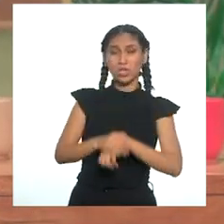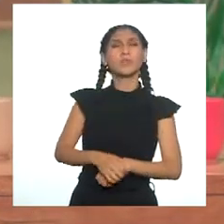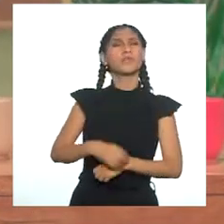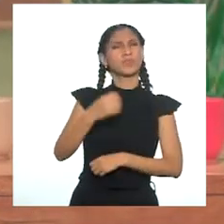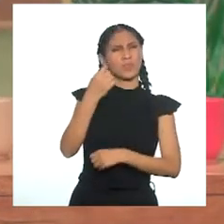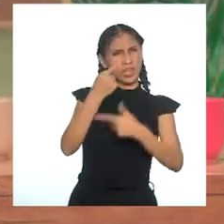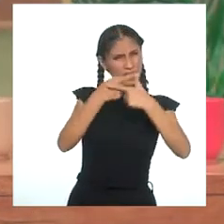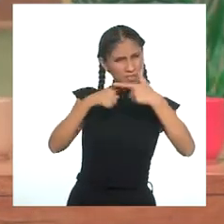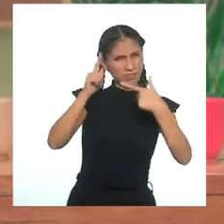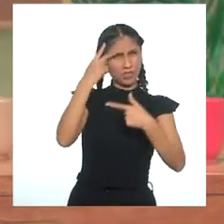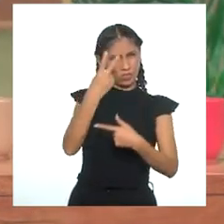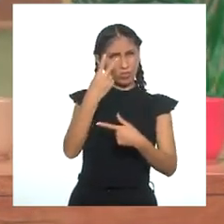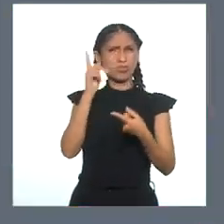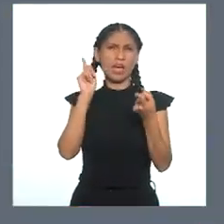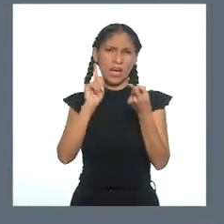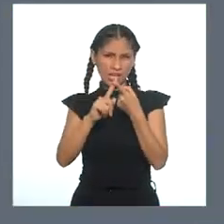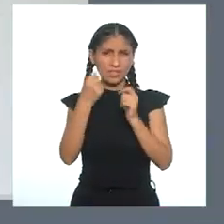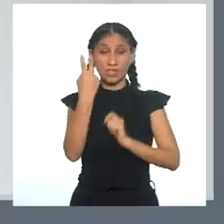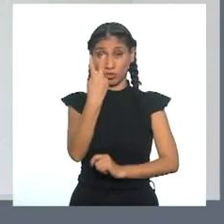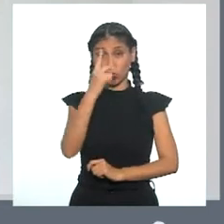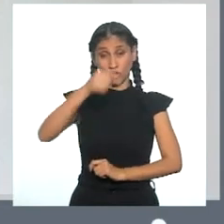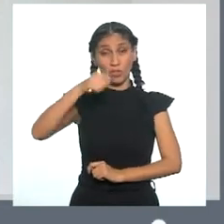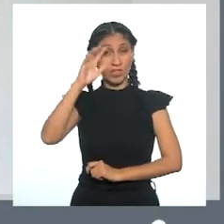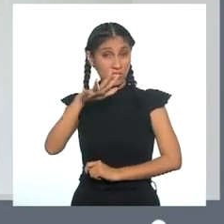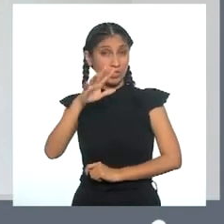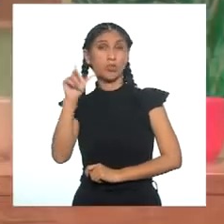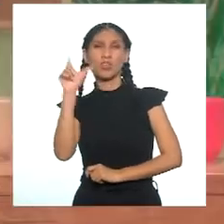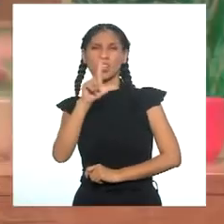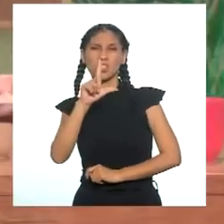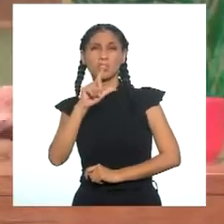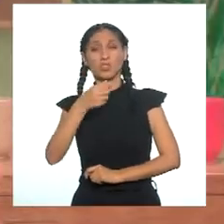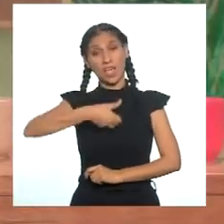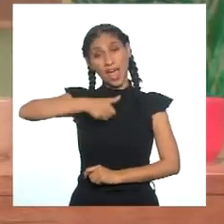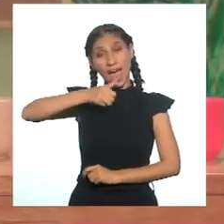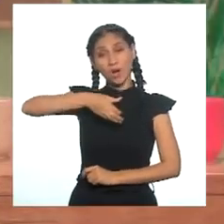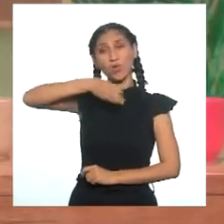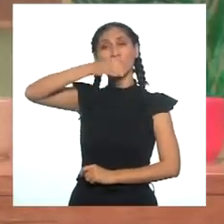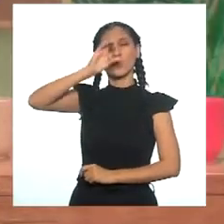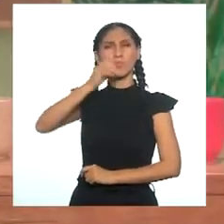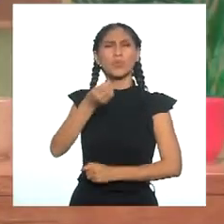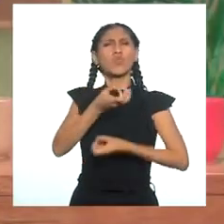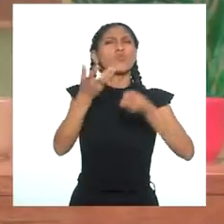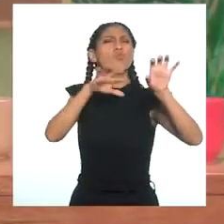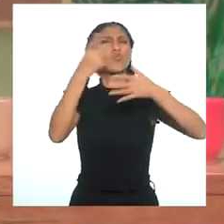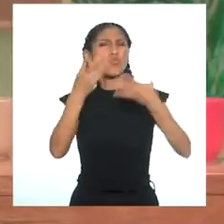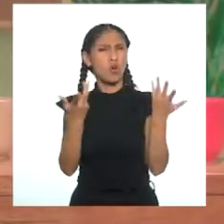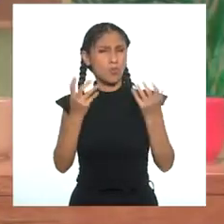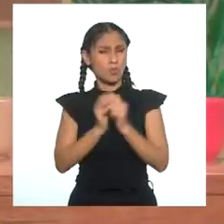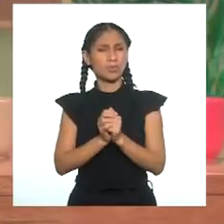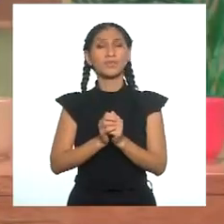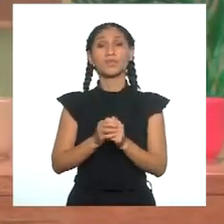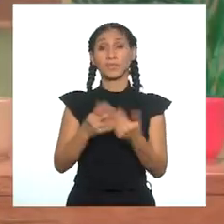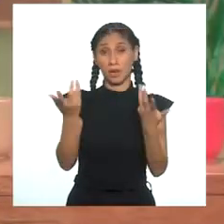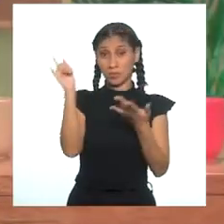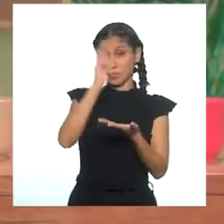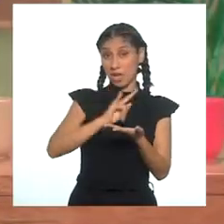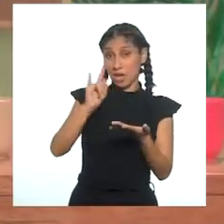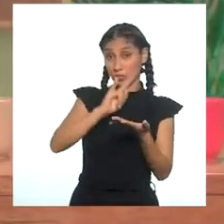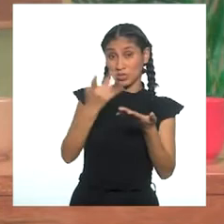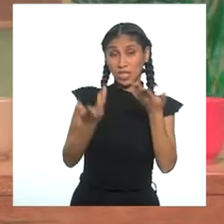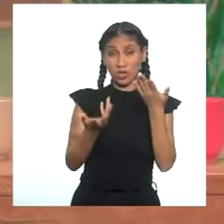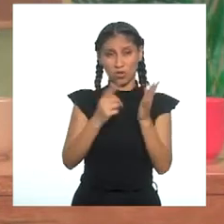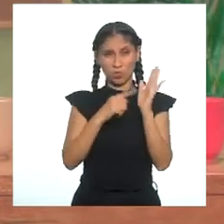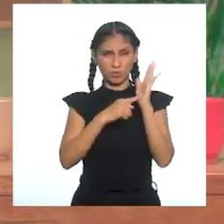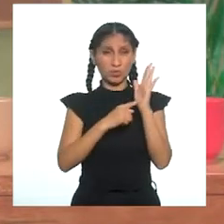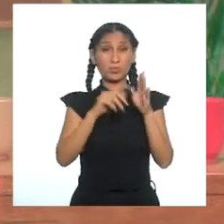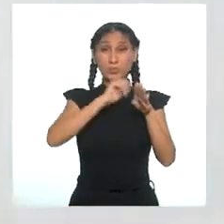a 2,5 litros de agua. ¿Cómo lo harás? De la forma que nunca falla, empleando la estrategia